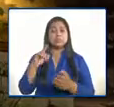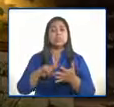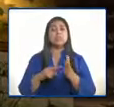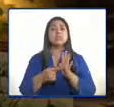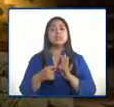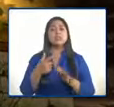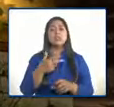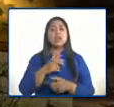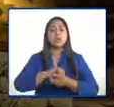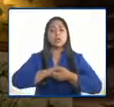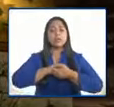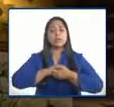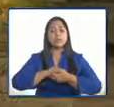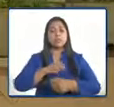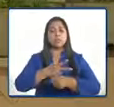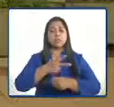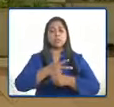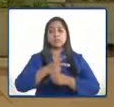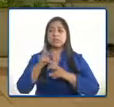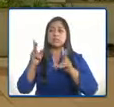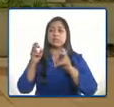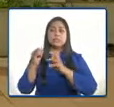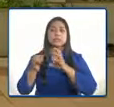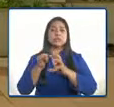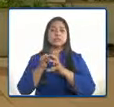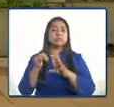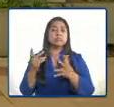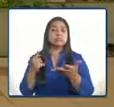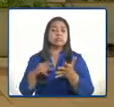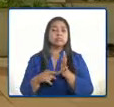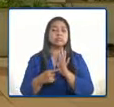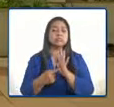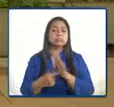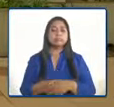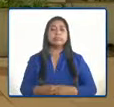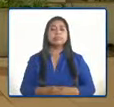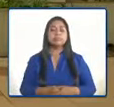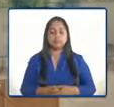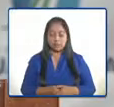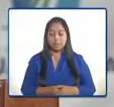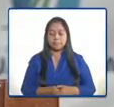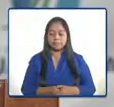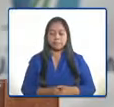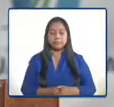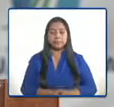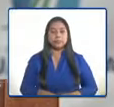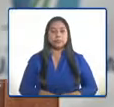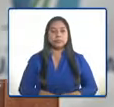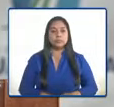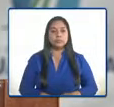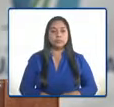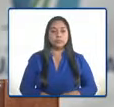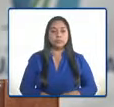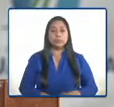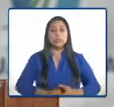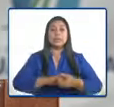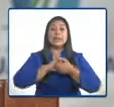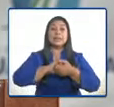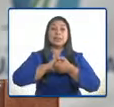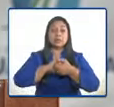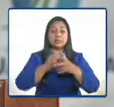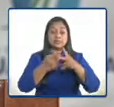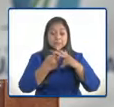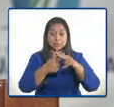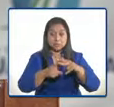para Guatemala a nivel internacional? Muy bien. El código PBI, bueno, el convenio SOLAS entró en vigencia en